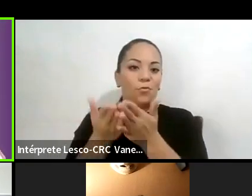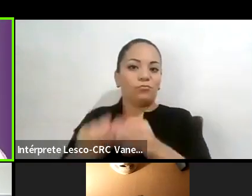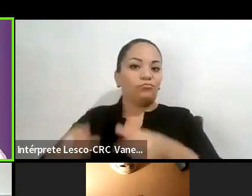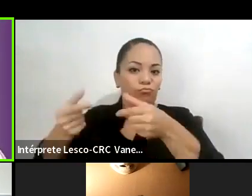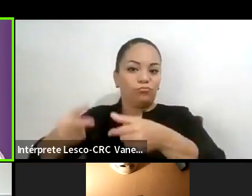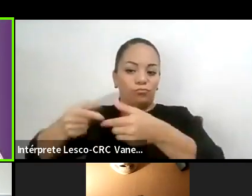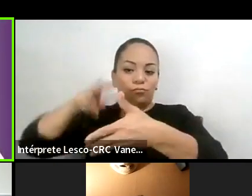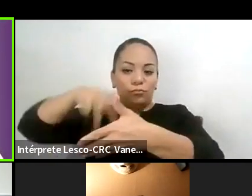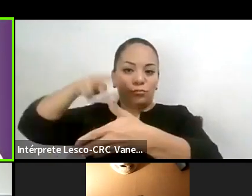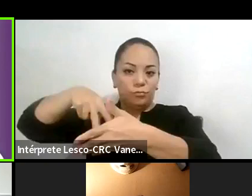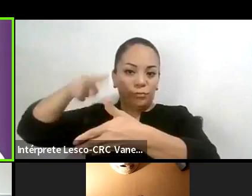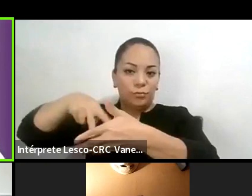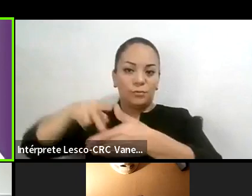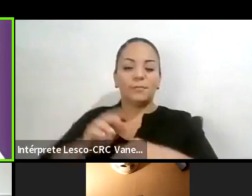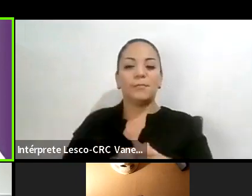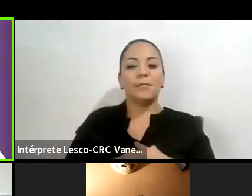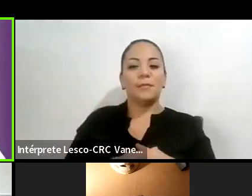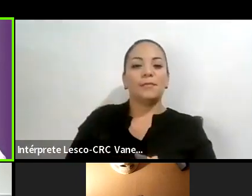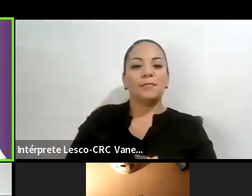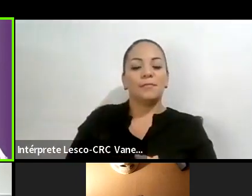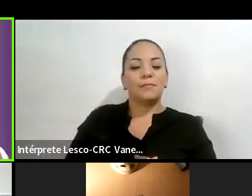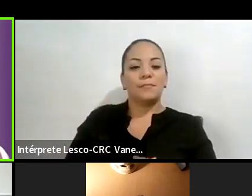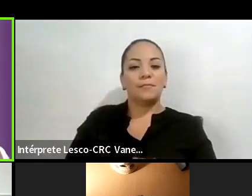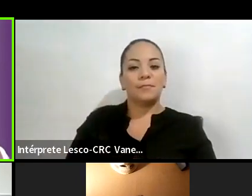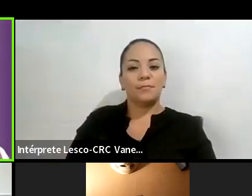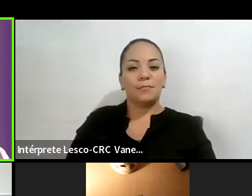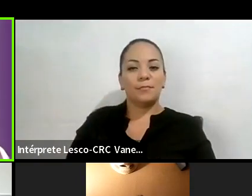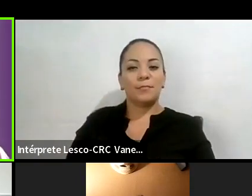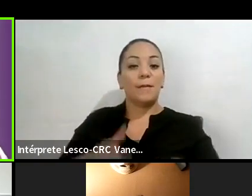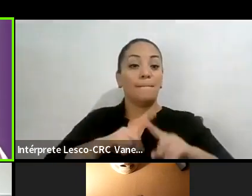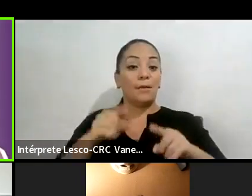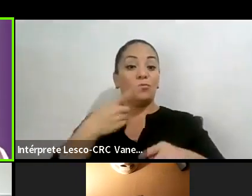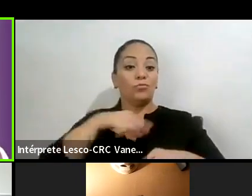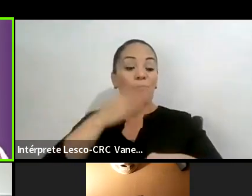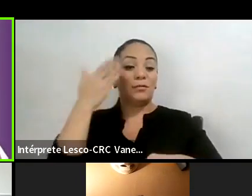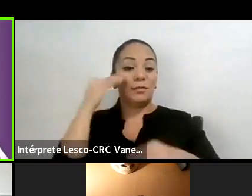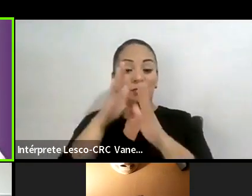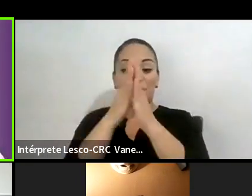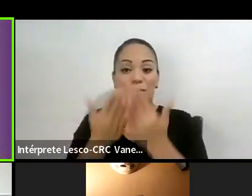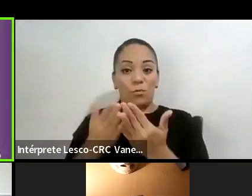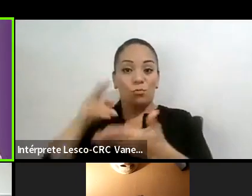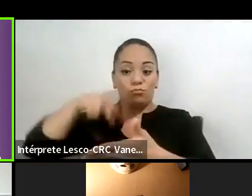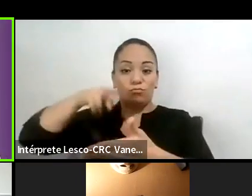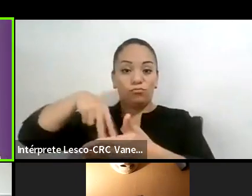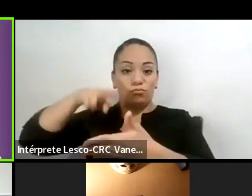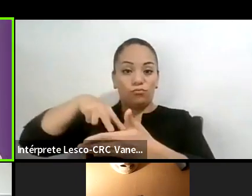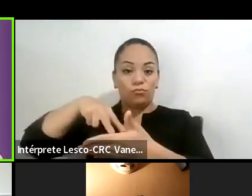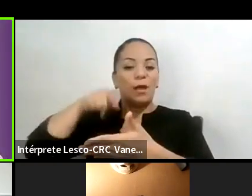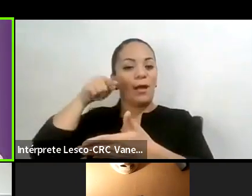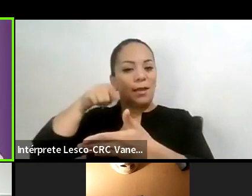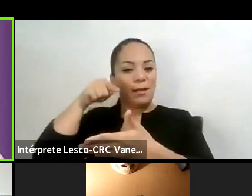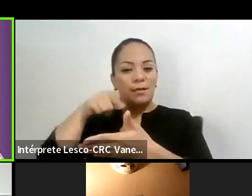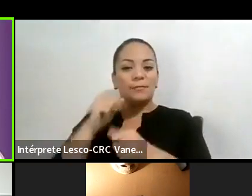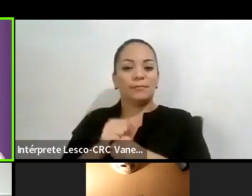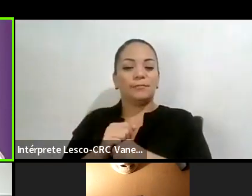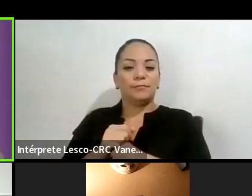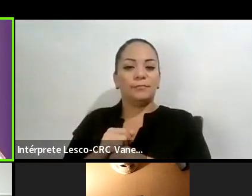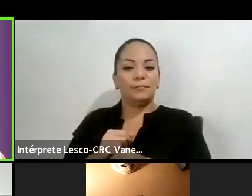lee, pero cuando teníamos el libro físico que se leía, fue cuando también